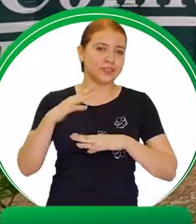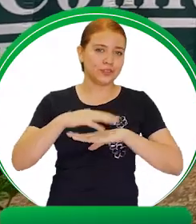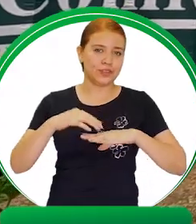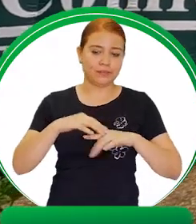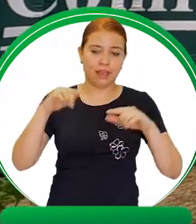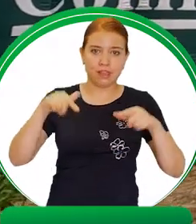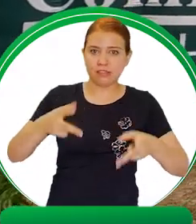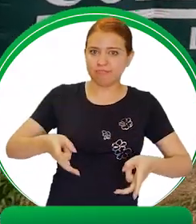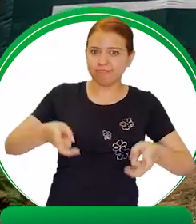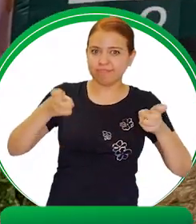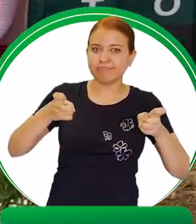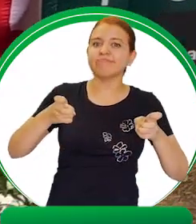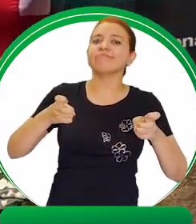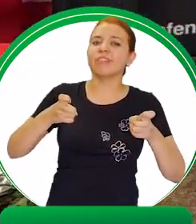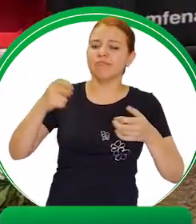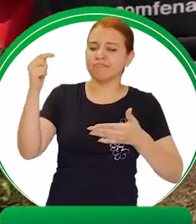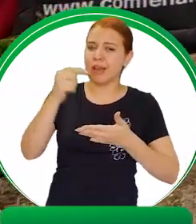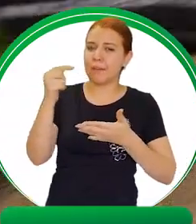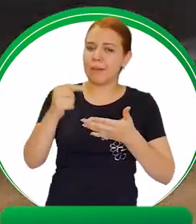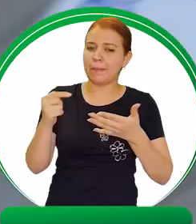todo lo que necesitas en un solo lugar.